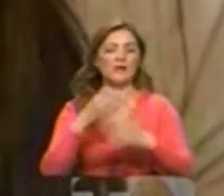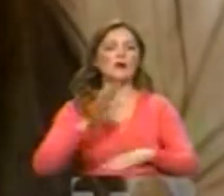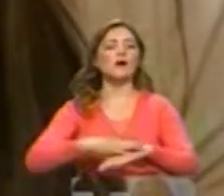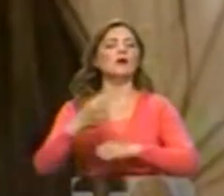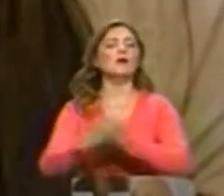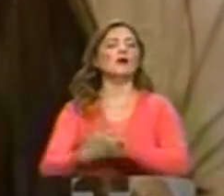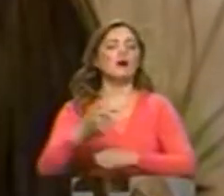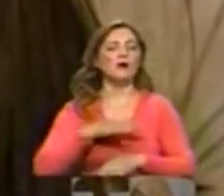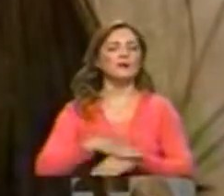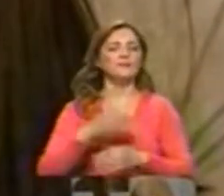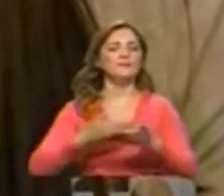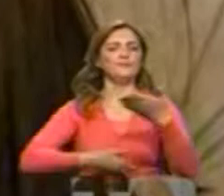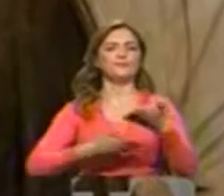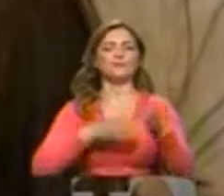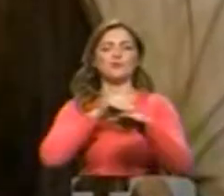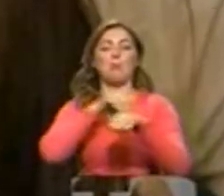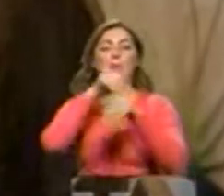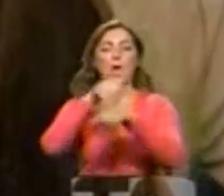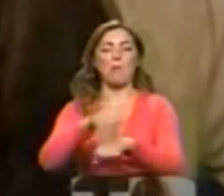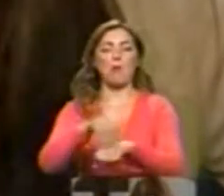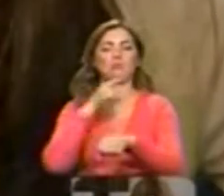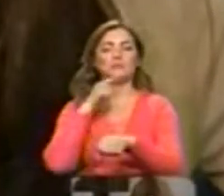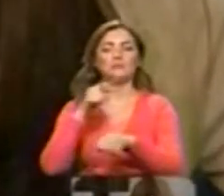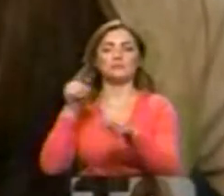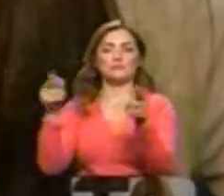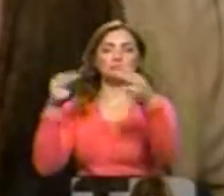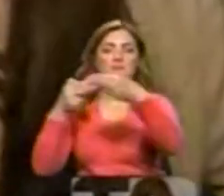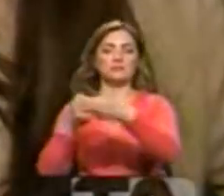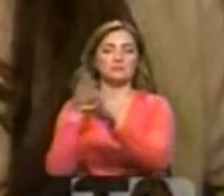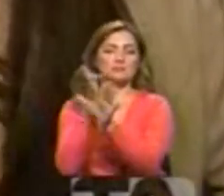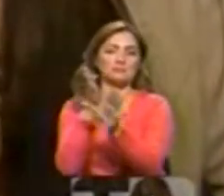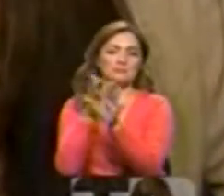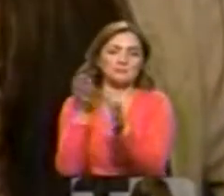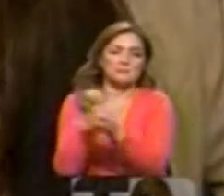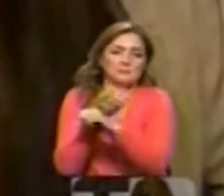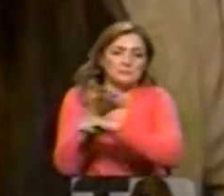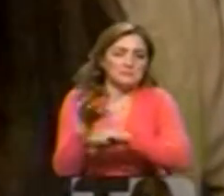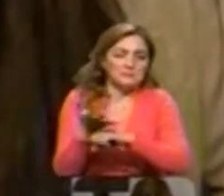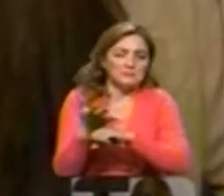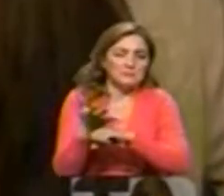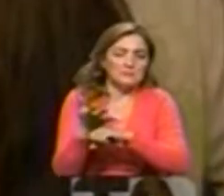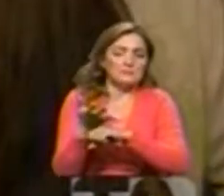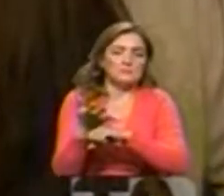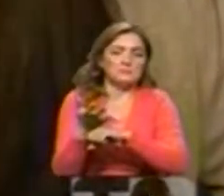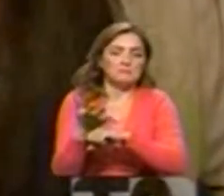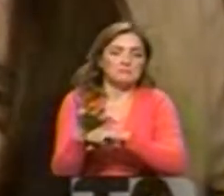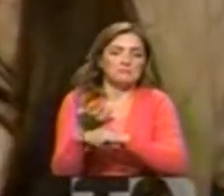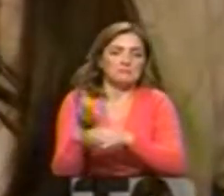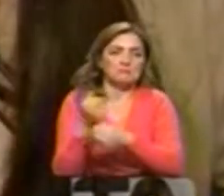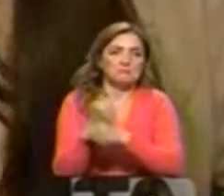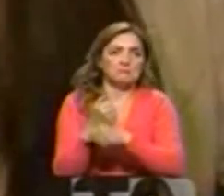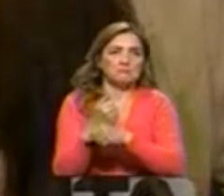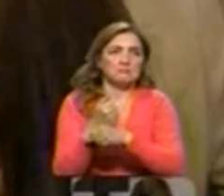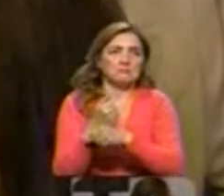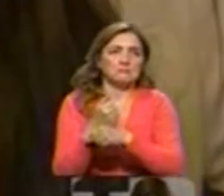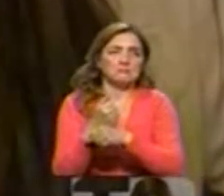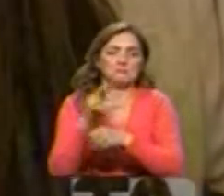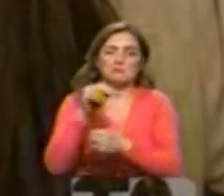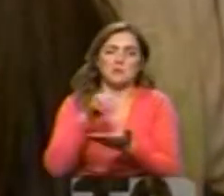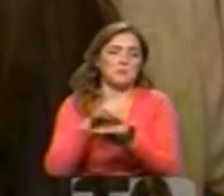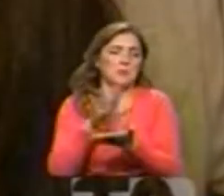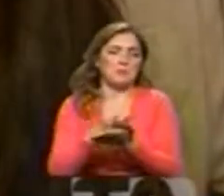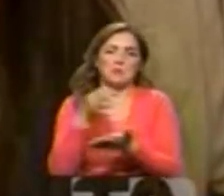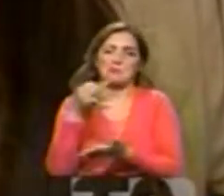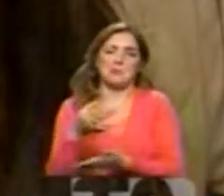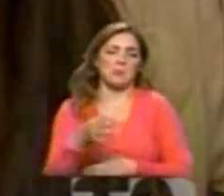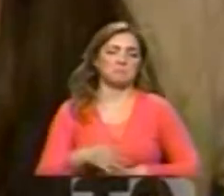al DSE de la institución educativa, porque finalmente recomendaciones que se hicieron en su debido momento no fueron